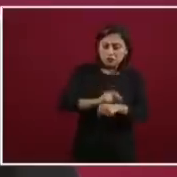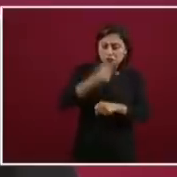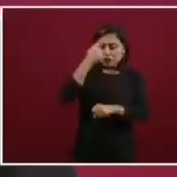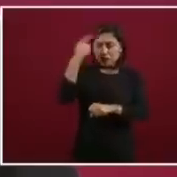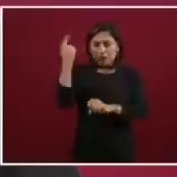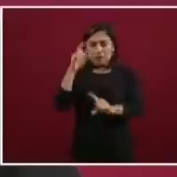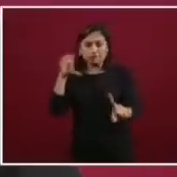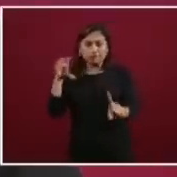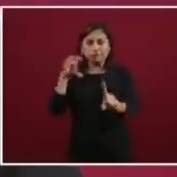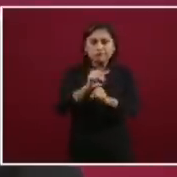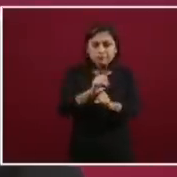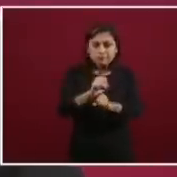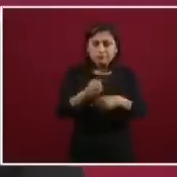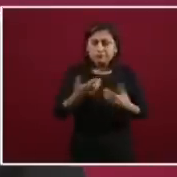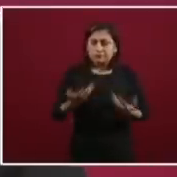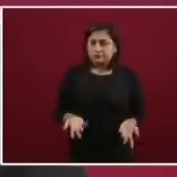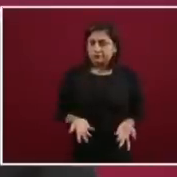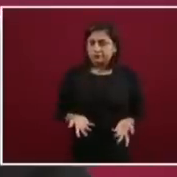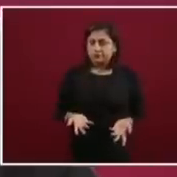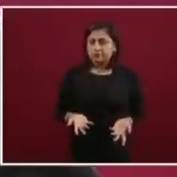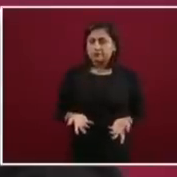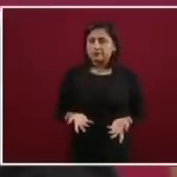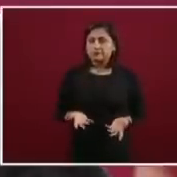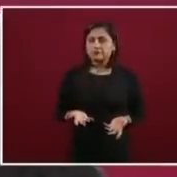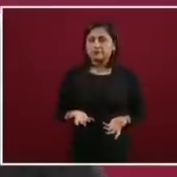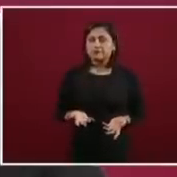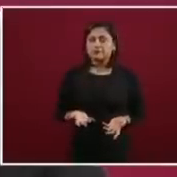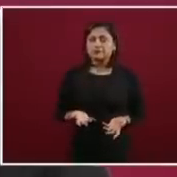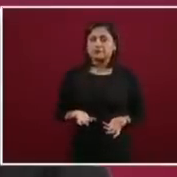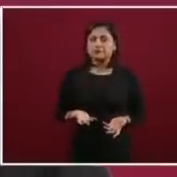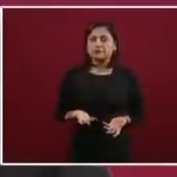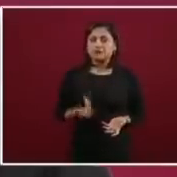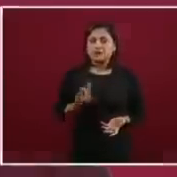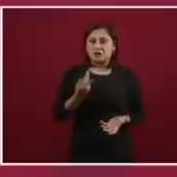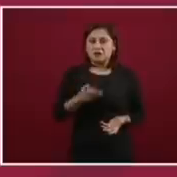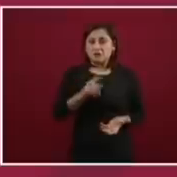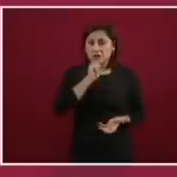incluso fuera de la ley